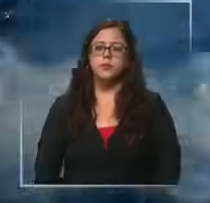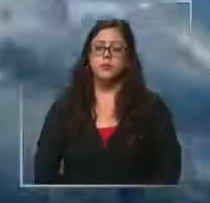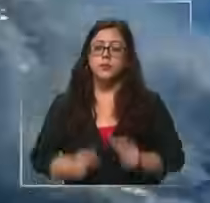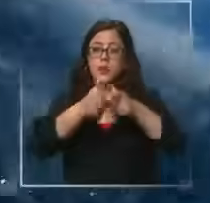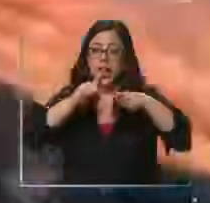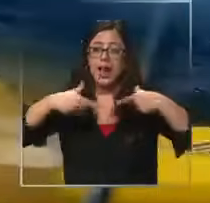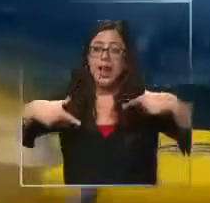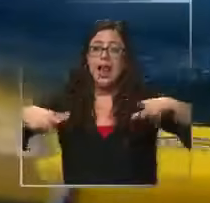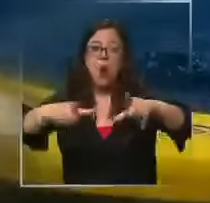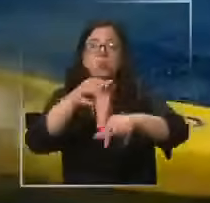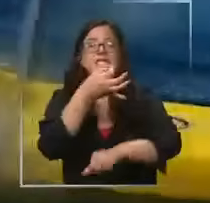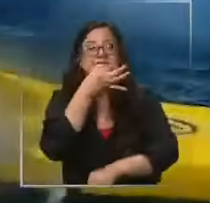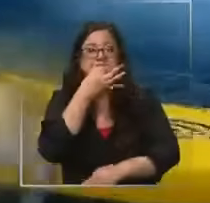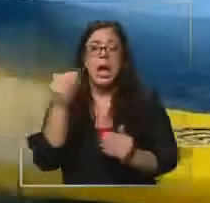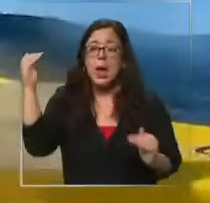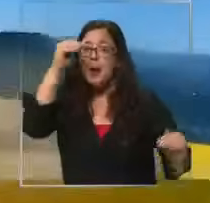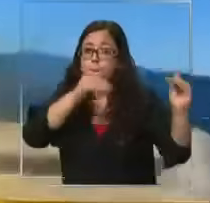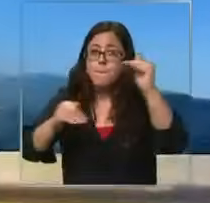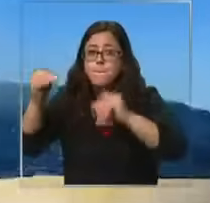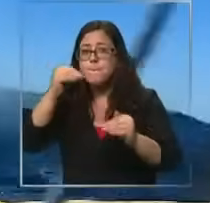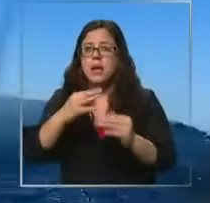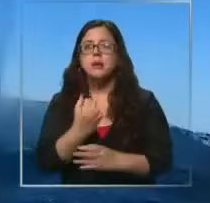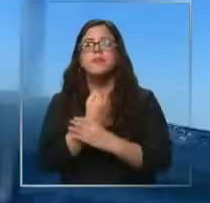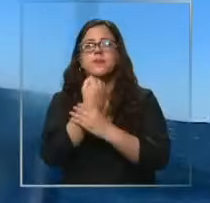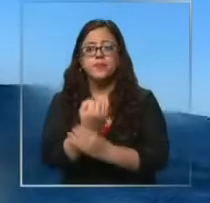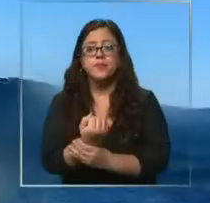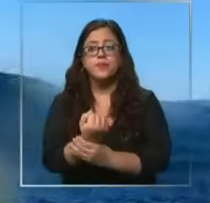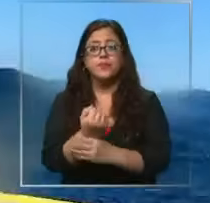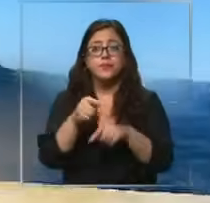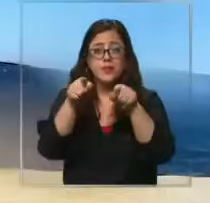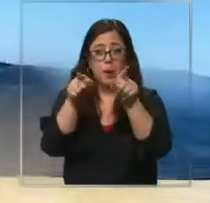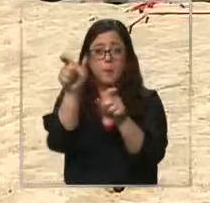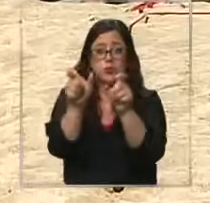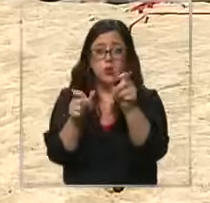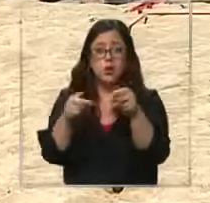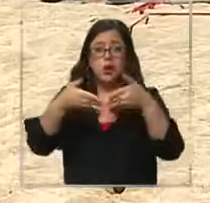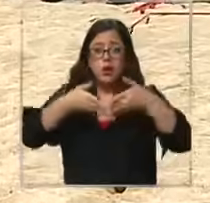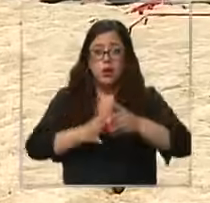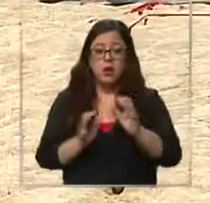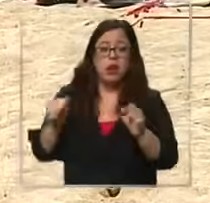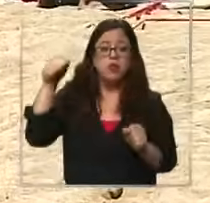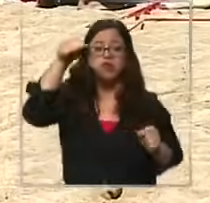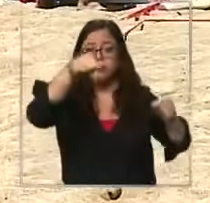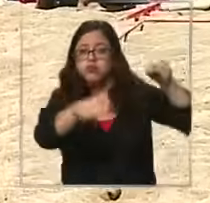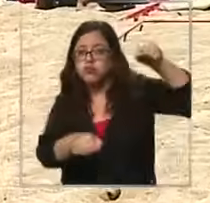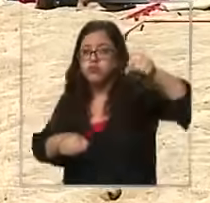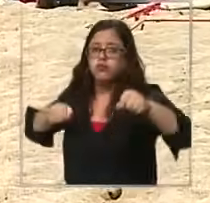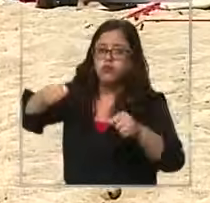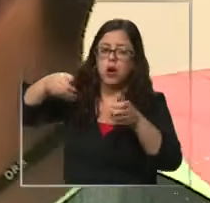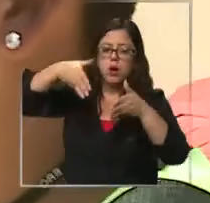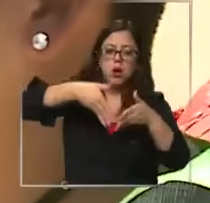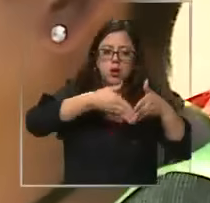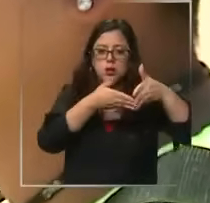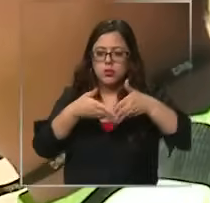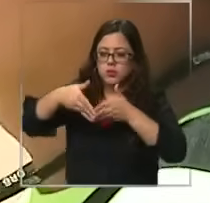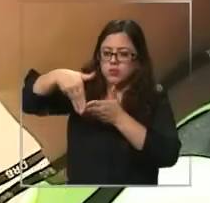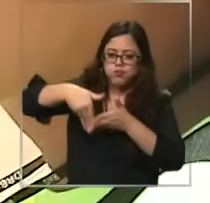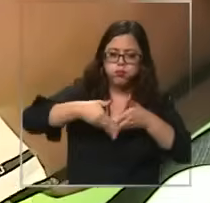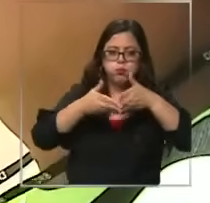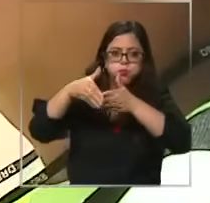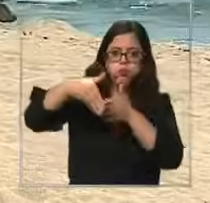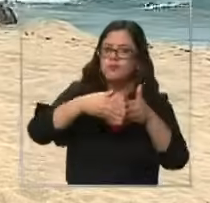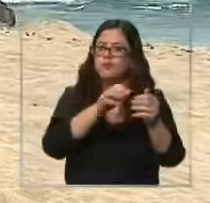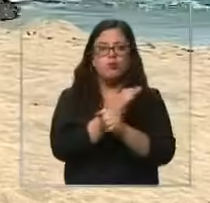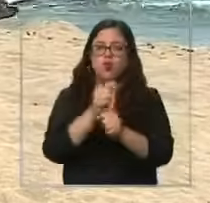Laguna Verde es la playa donde fueron rescatados estos kayakistas. Estaban a la deriva luego que no lograran regresar a la orilla